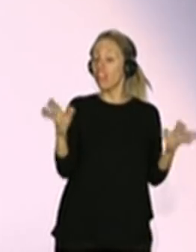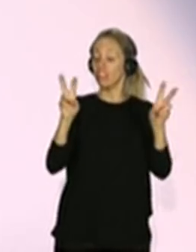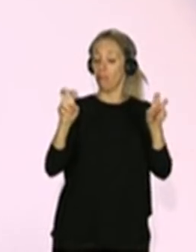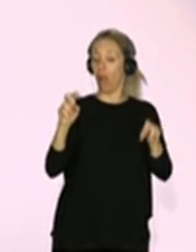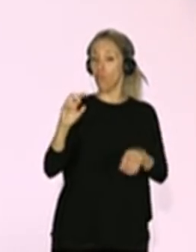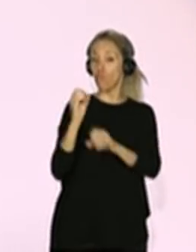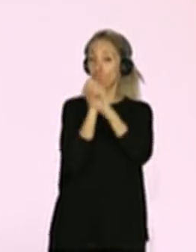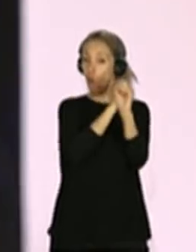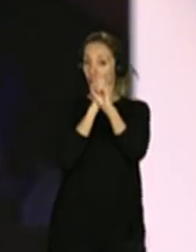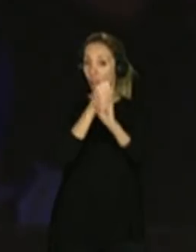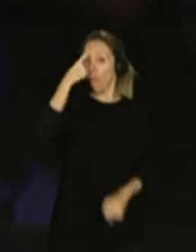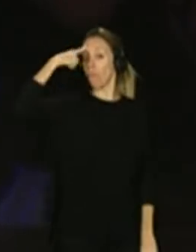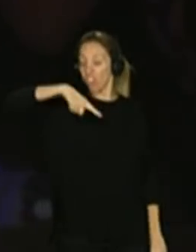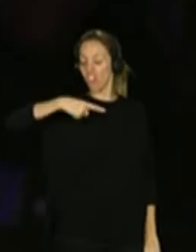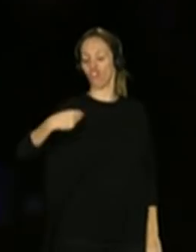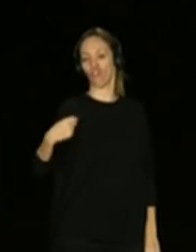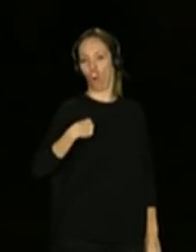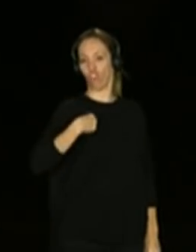murgas soy yo.